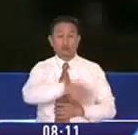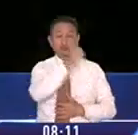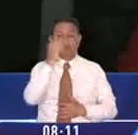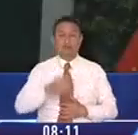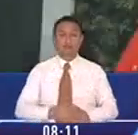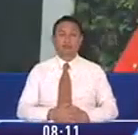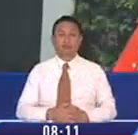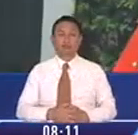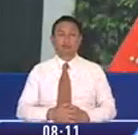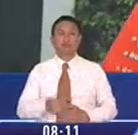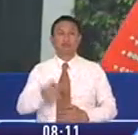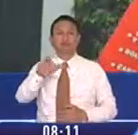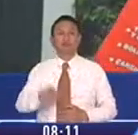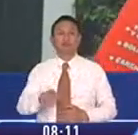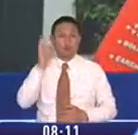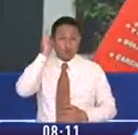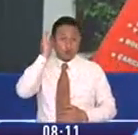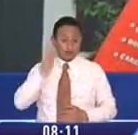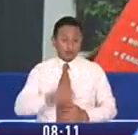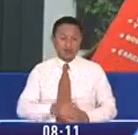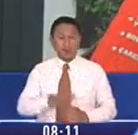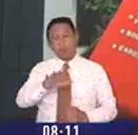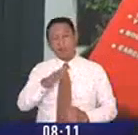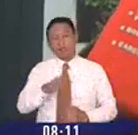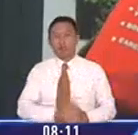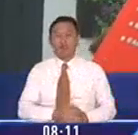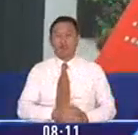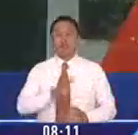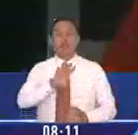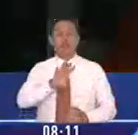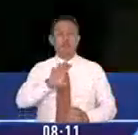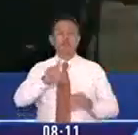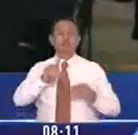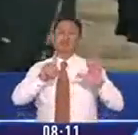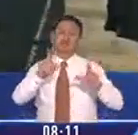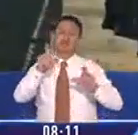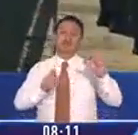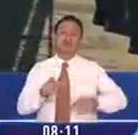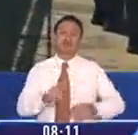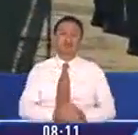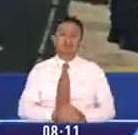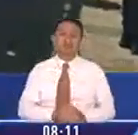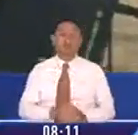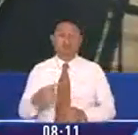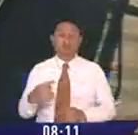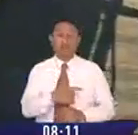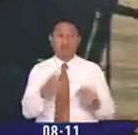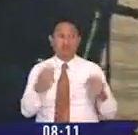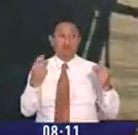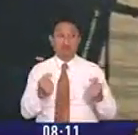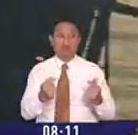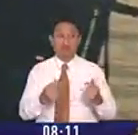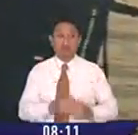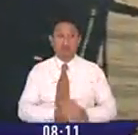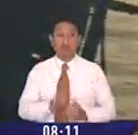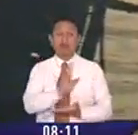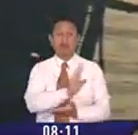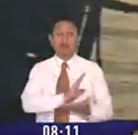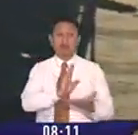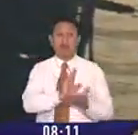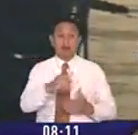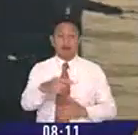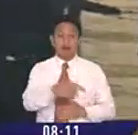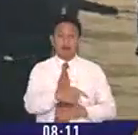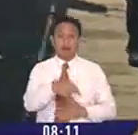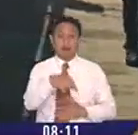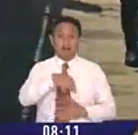huida. La víctima nos indica que aproximadamente serían entre 4 a 6 personas. Todo pasó supuestamente en uno de los barrios más tranquilos